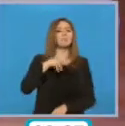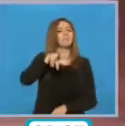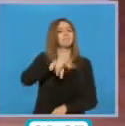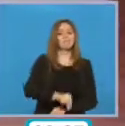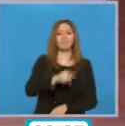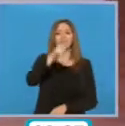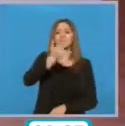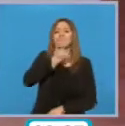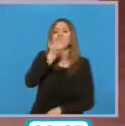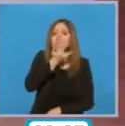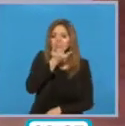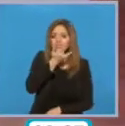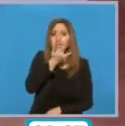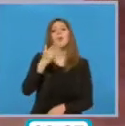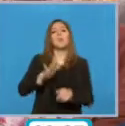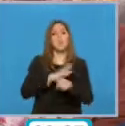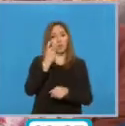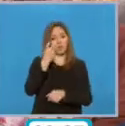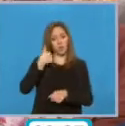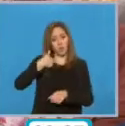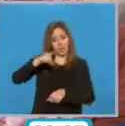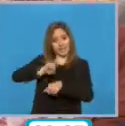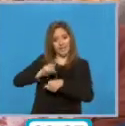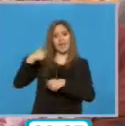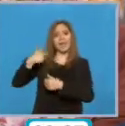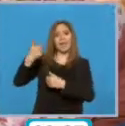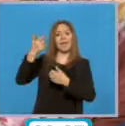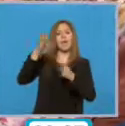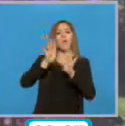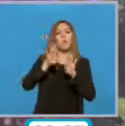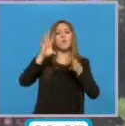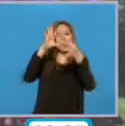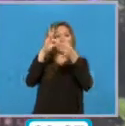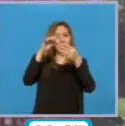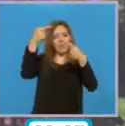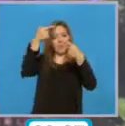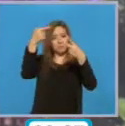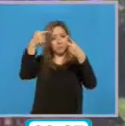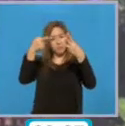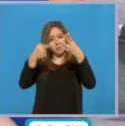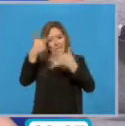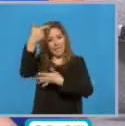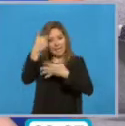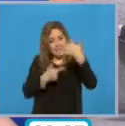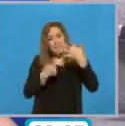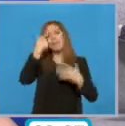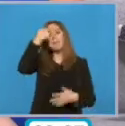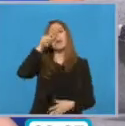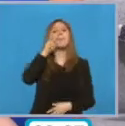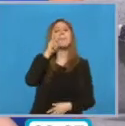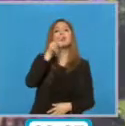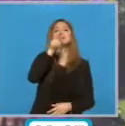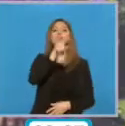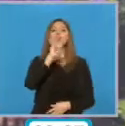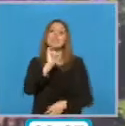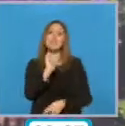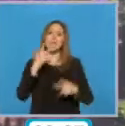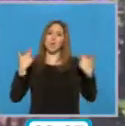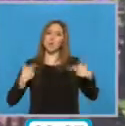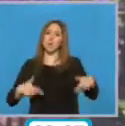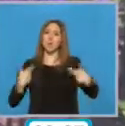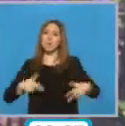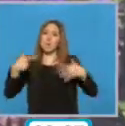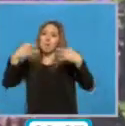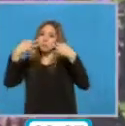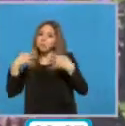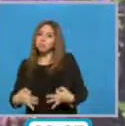exactamente. Entonces les traje justo como tú dices, como un listado de cosas que nosotros podríamos ocupar para ver si nosotros estamos apropiadamente